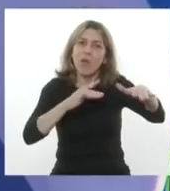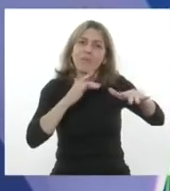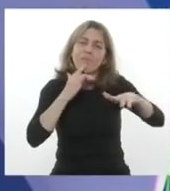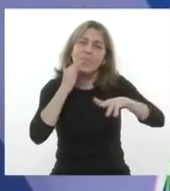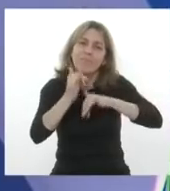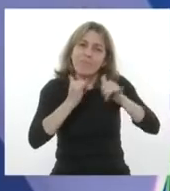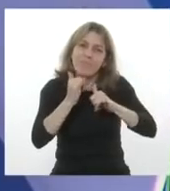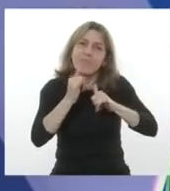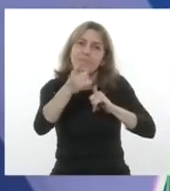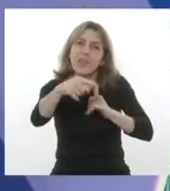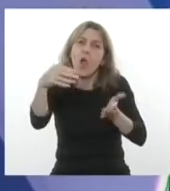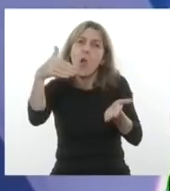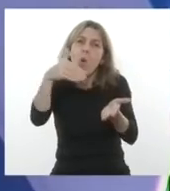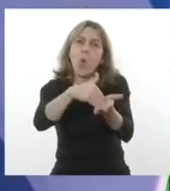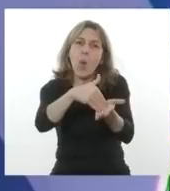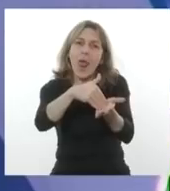el juramento